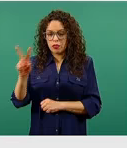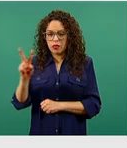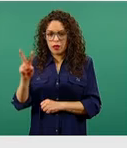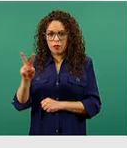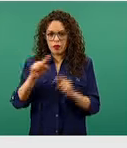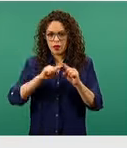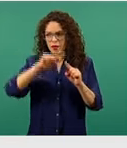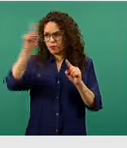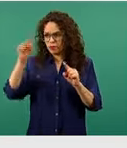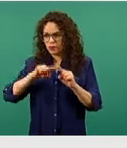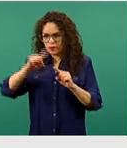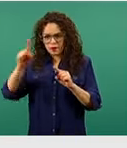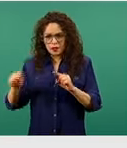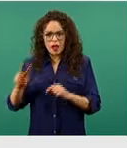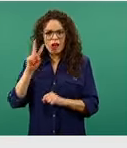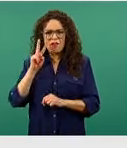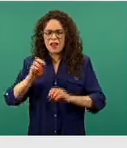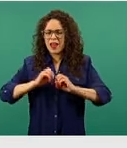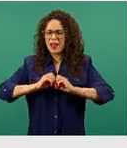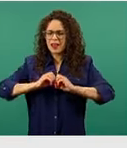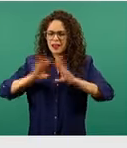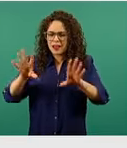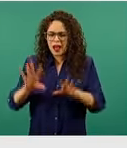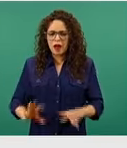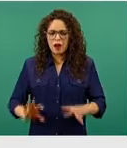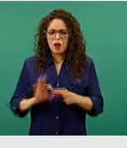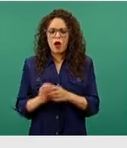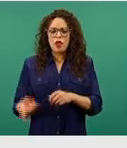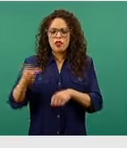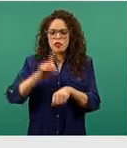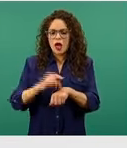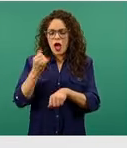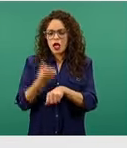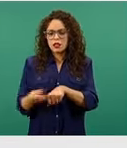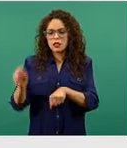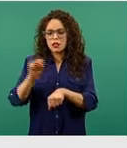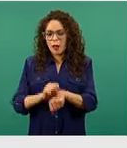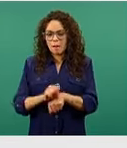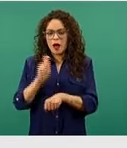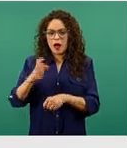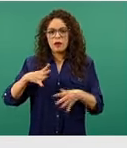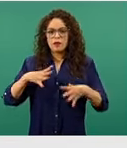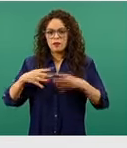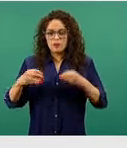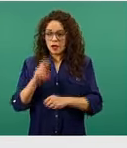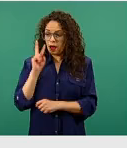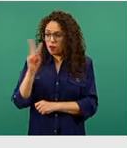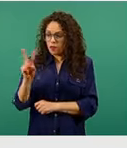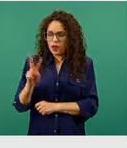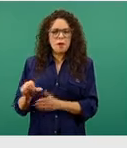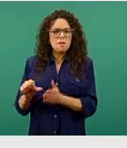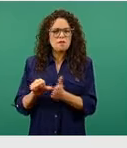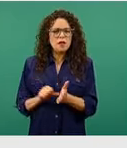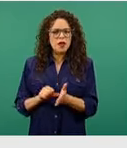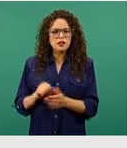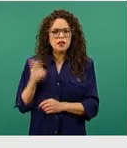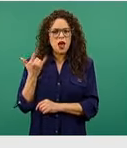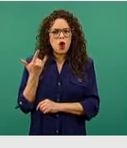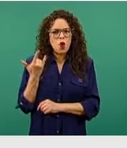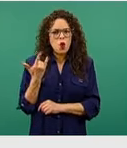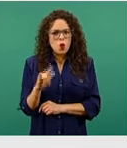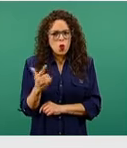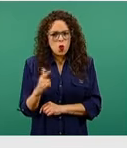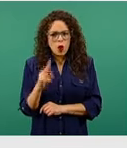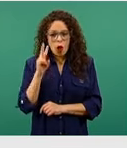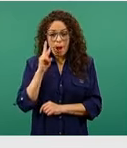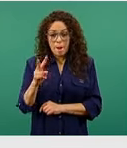perfectamente, de acuerdo a los días y a las semanas epidemiológicas, como en el mes de julio, más o menos, donde vemos la